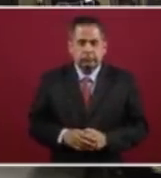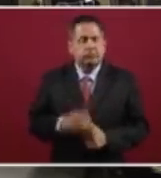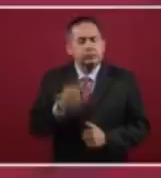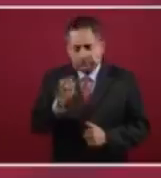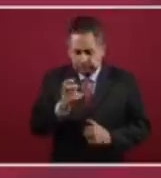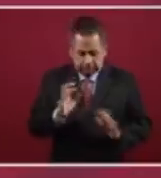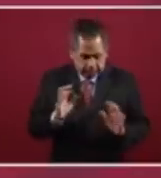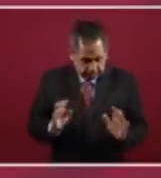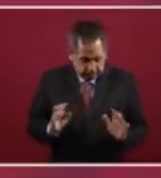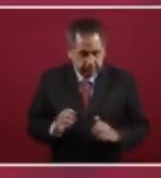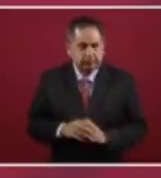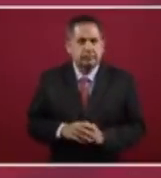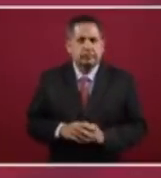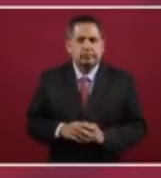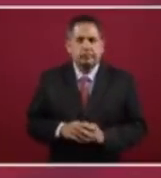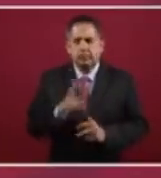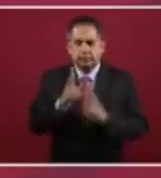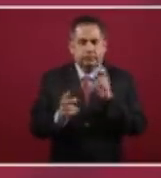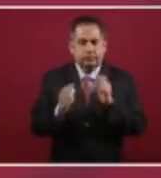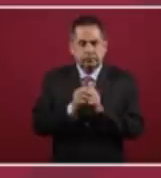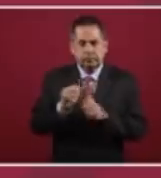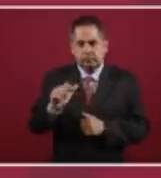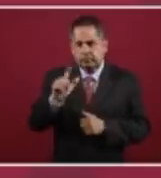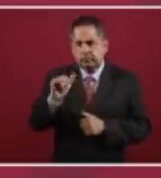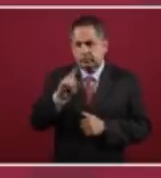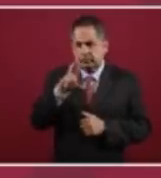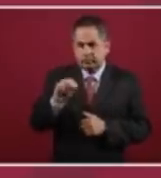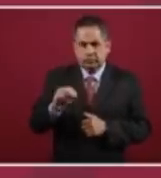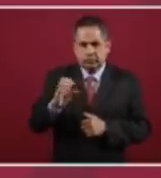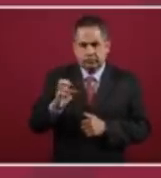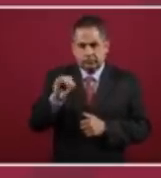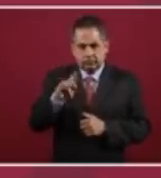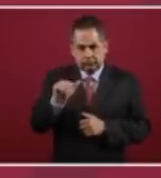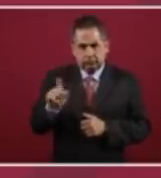eso, que platique con Alejandro Encinas